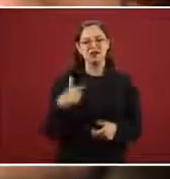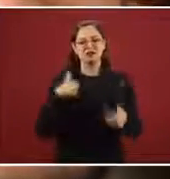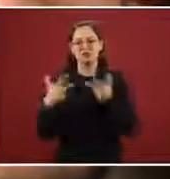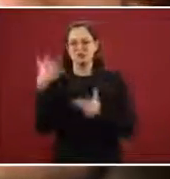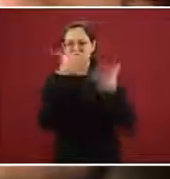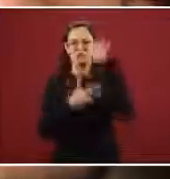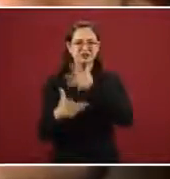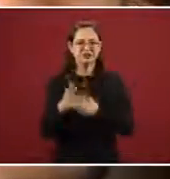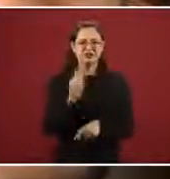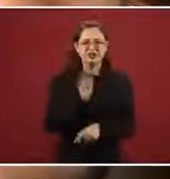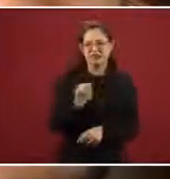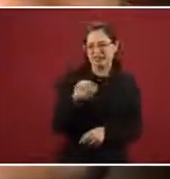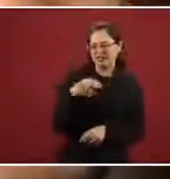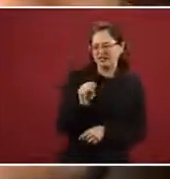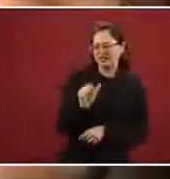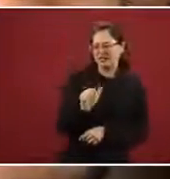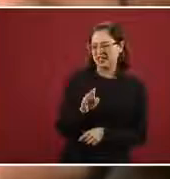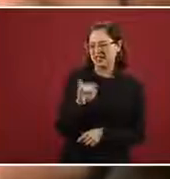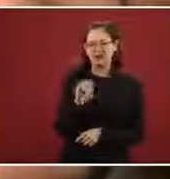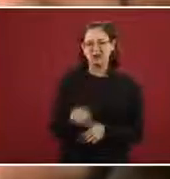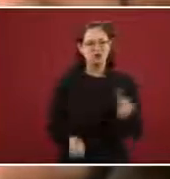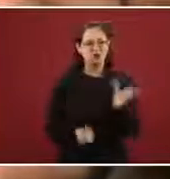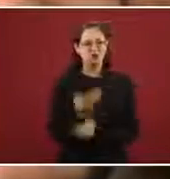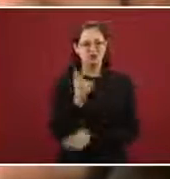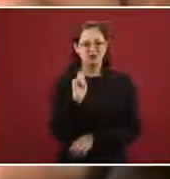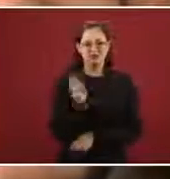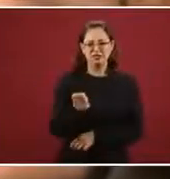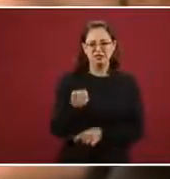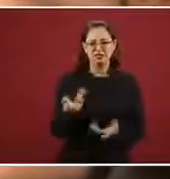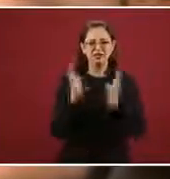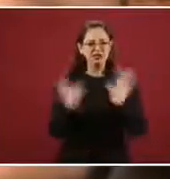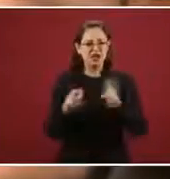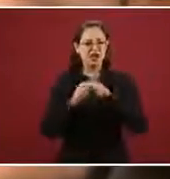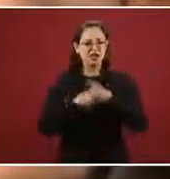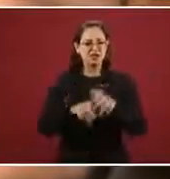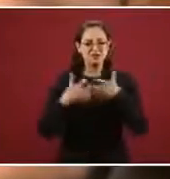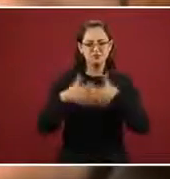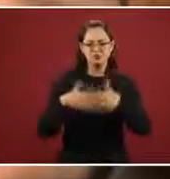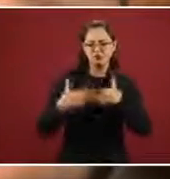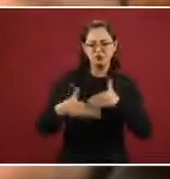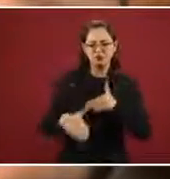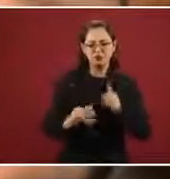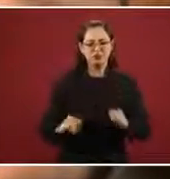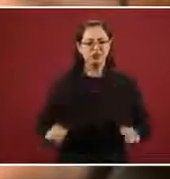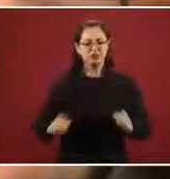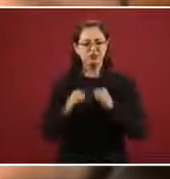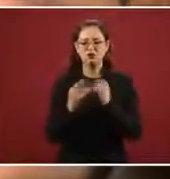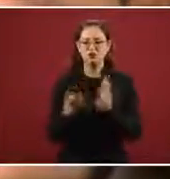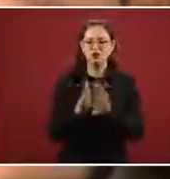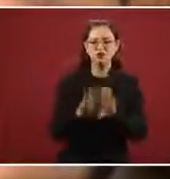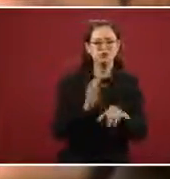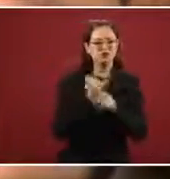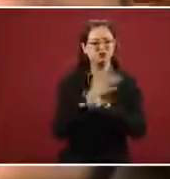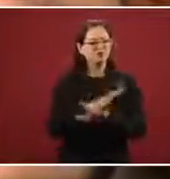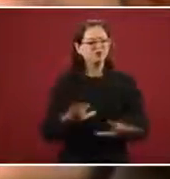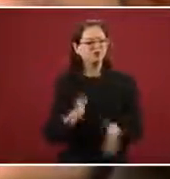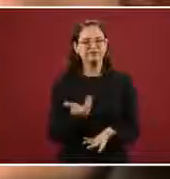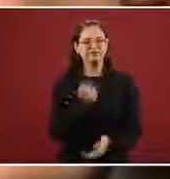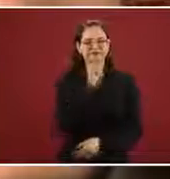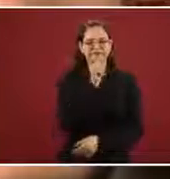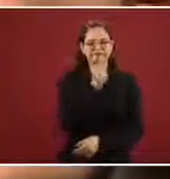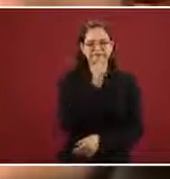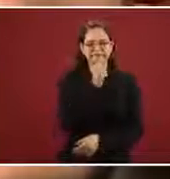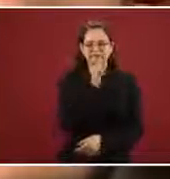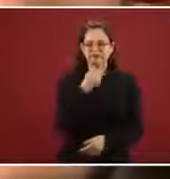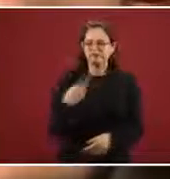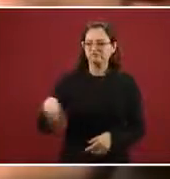les ha acercado a decirles que ya está en funcionamiento este instituto, ni qué va a pasar con el tratamiento